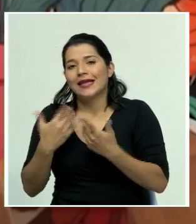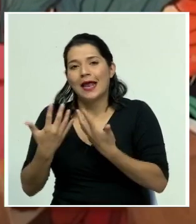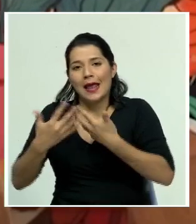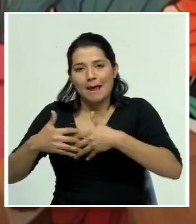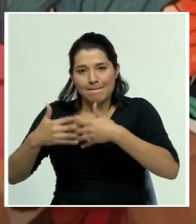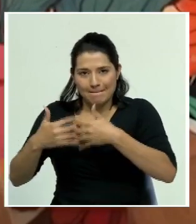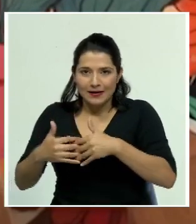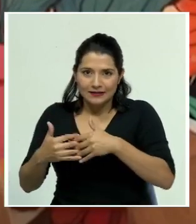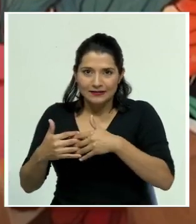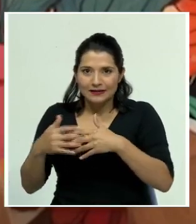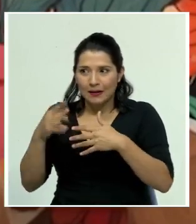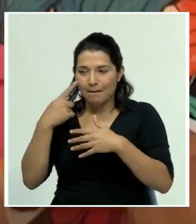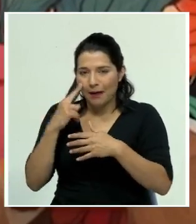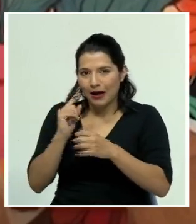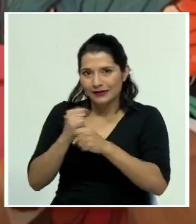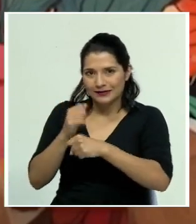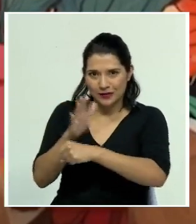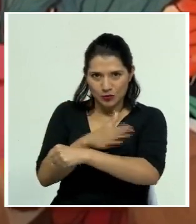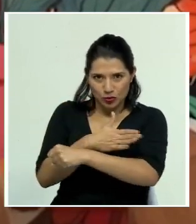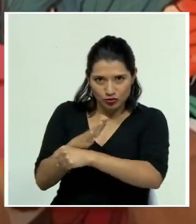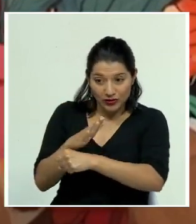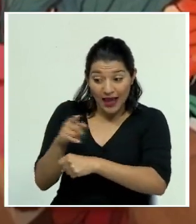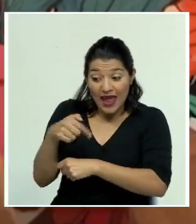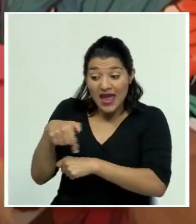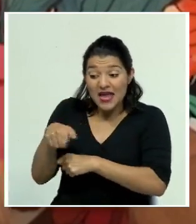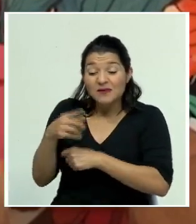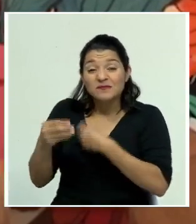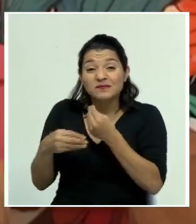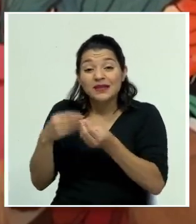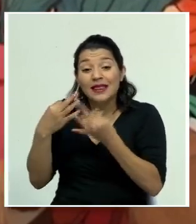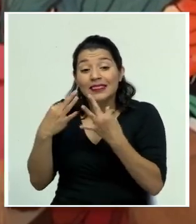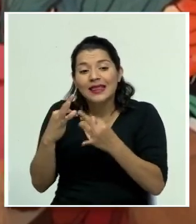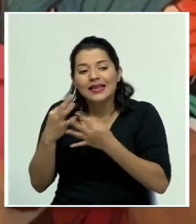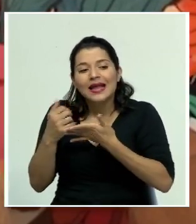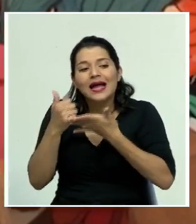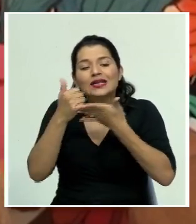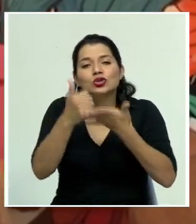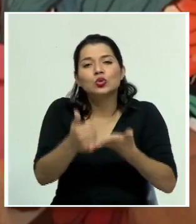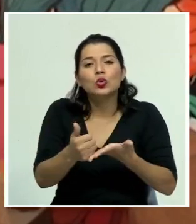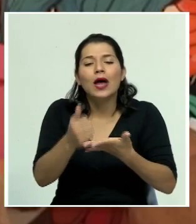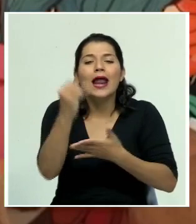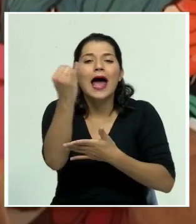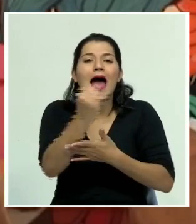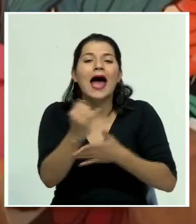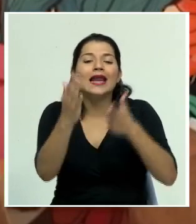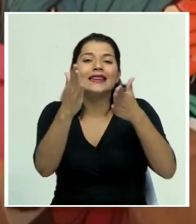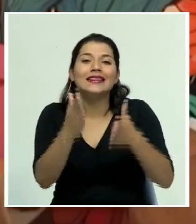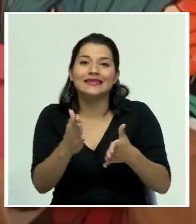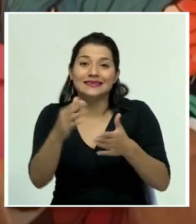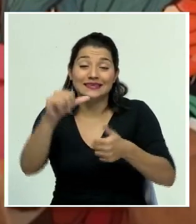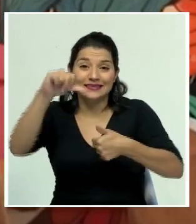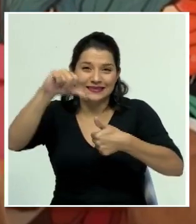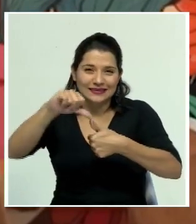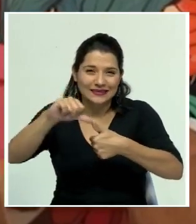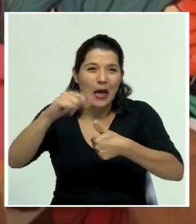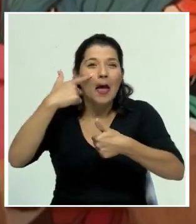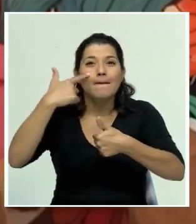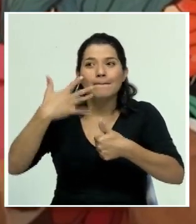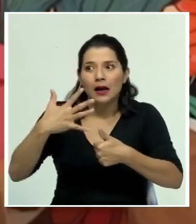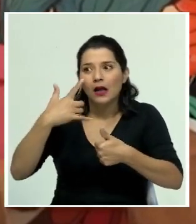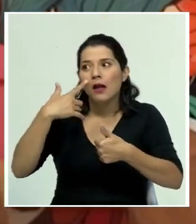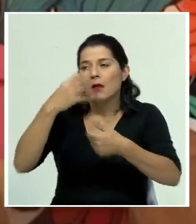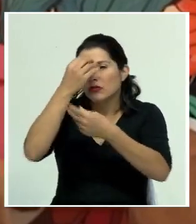de ayudar a los artistas centroamericanos a proyectar su música en toda Latinoamérica. Les están dando